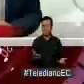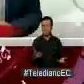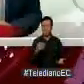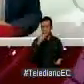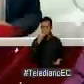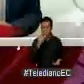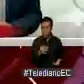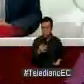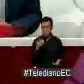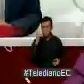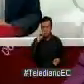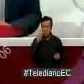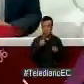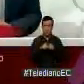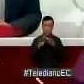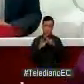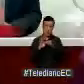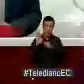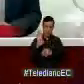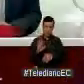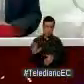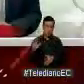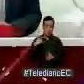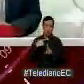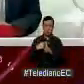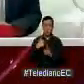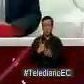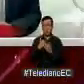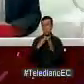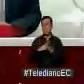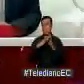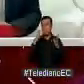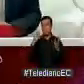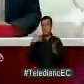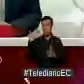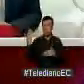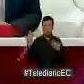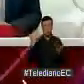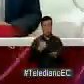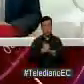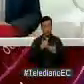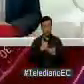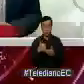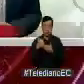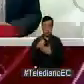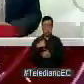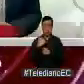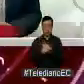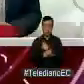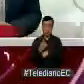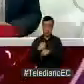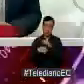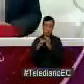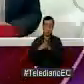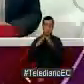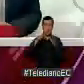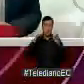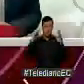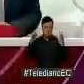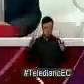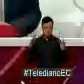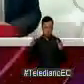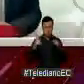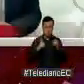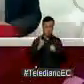la realidad es que el acuerdo comercial con la Unión Europea ha sido beneficioso para ambas partes. Las exportaciones nuestras han crecido, salvo